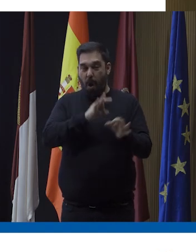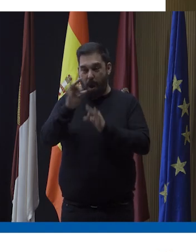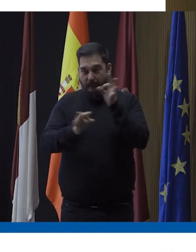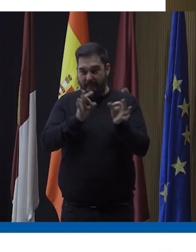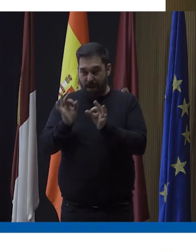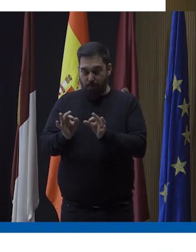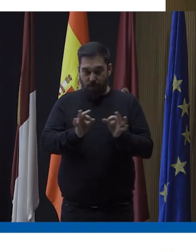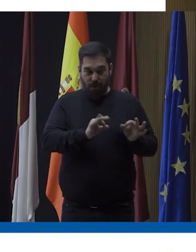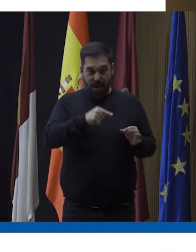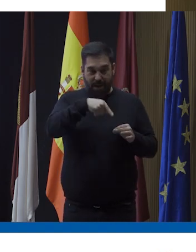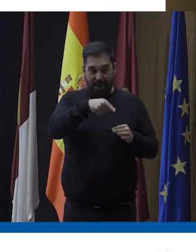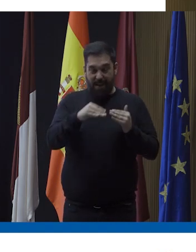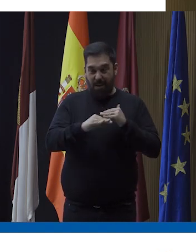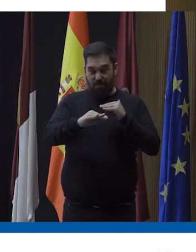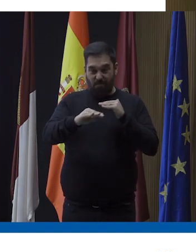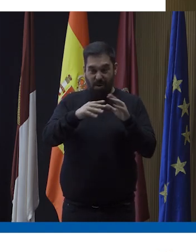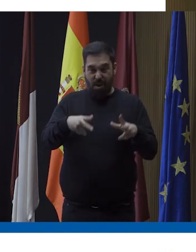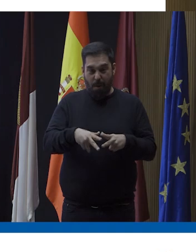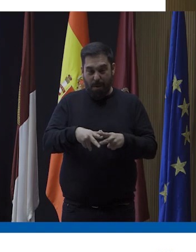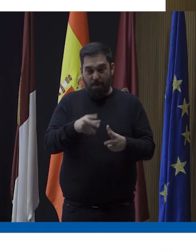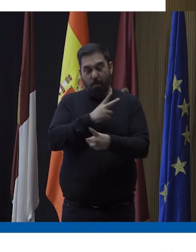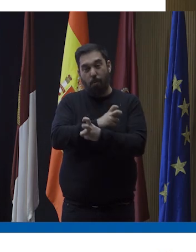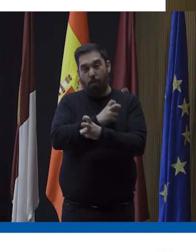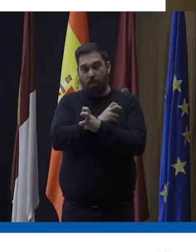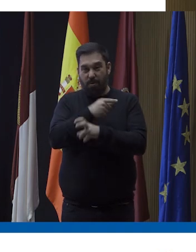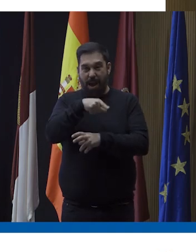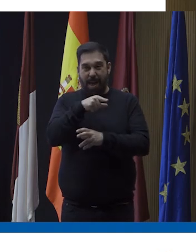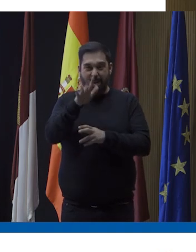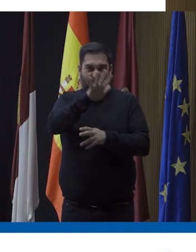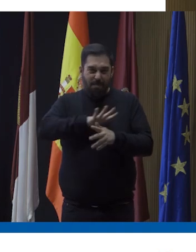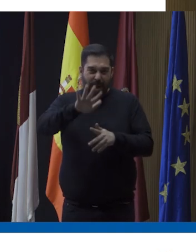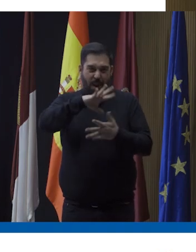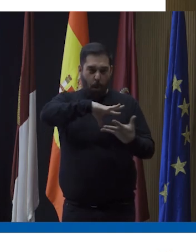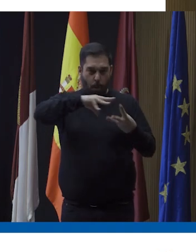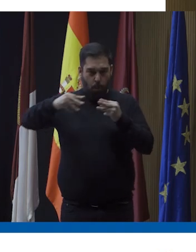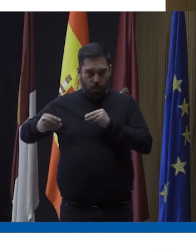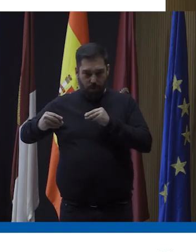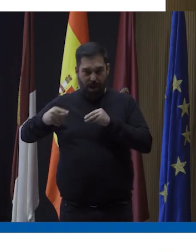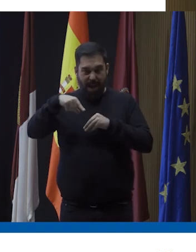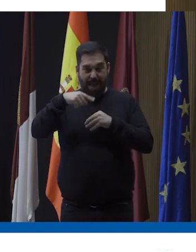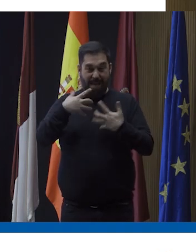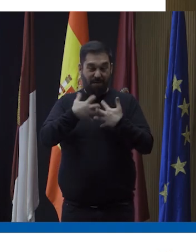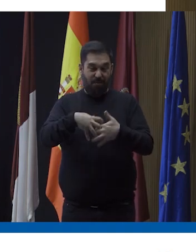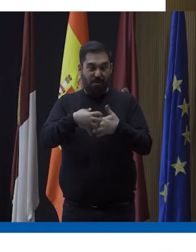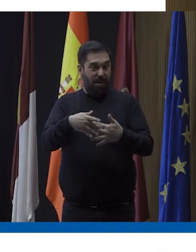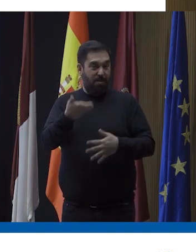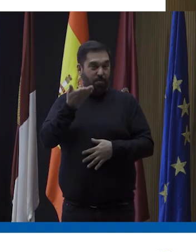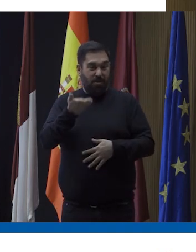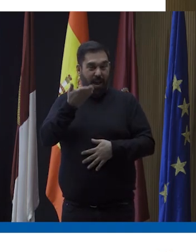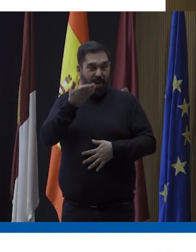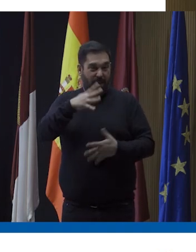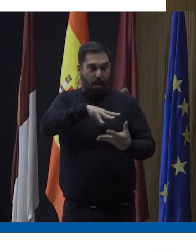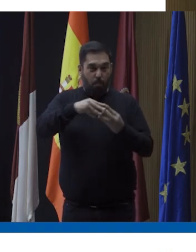que forman este suelo de la pelvis y muchos planos musculares, porque tienen que hacer una función tan importante en músculos